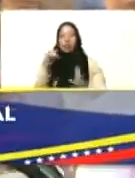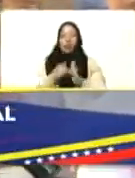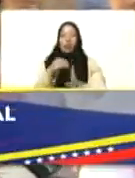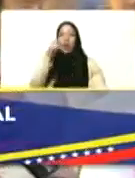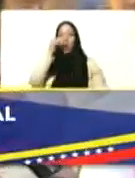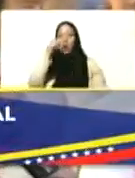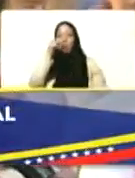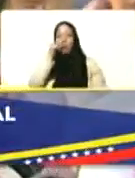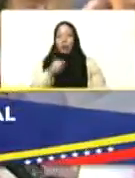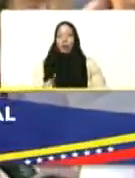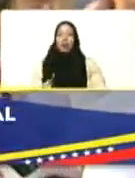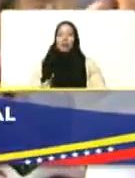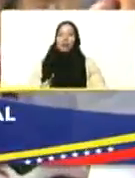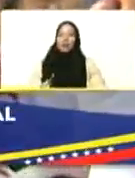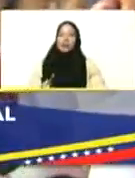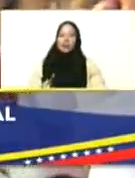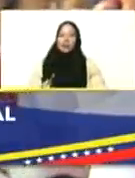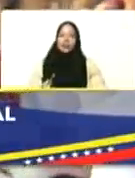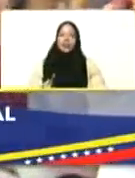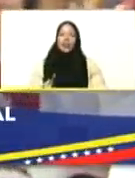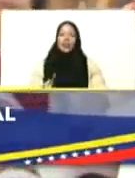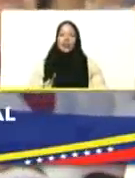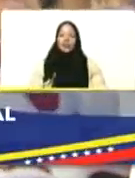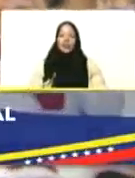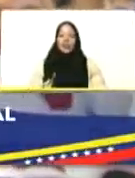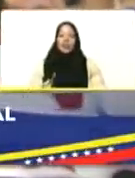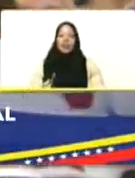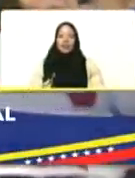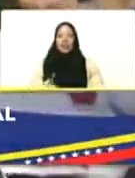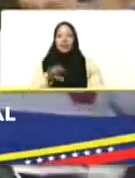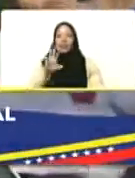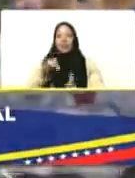hombres violentamente.